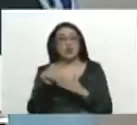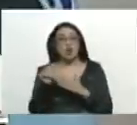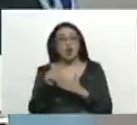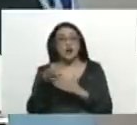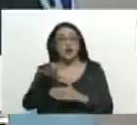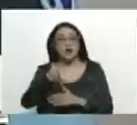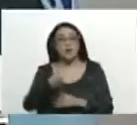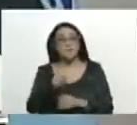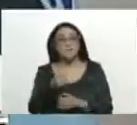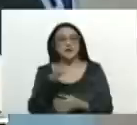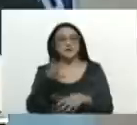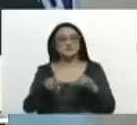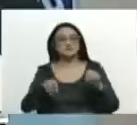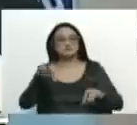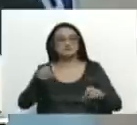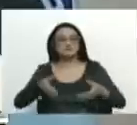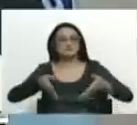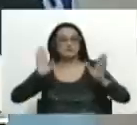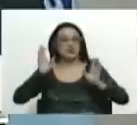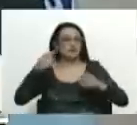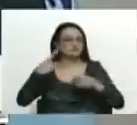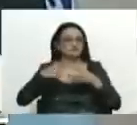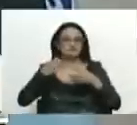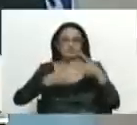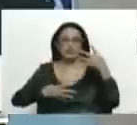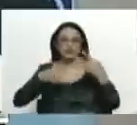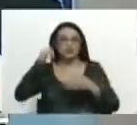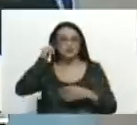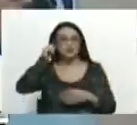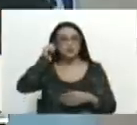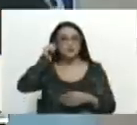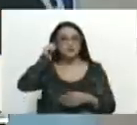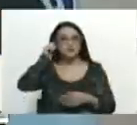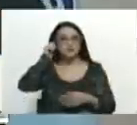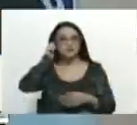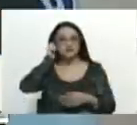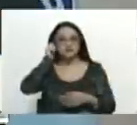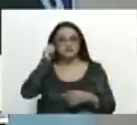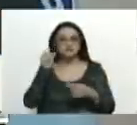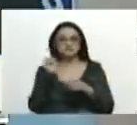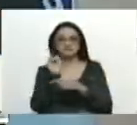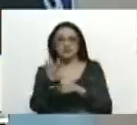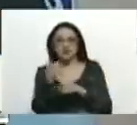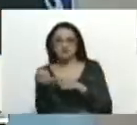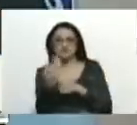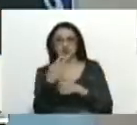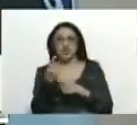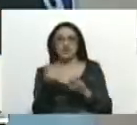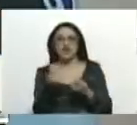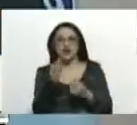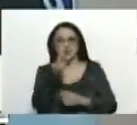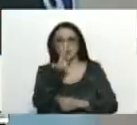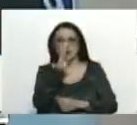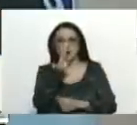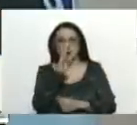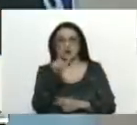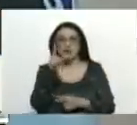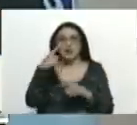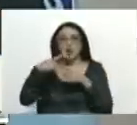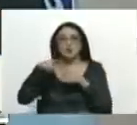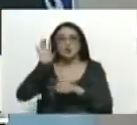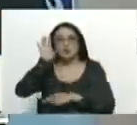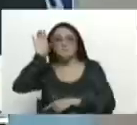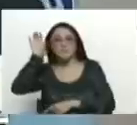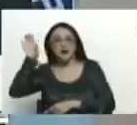para la compra de bienes muebles inmuebles transferencias de dinero en paraísos Fiscales